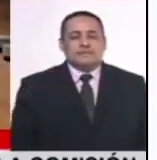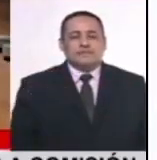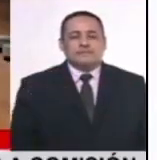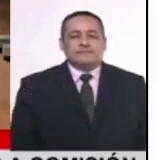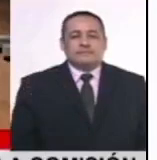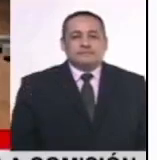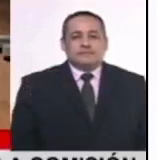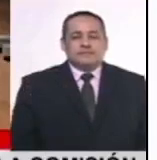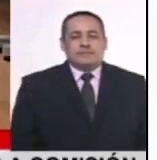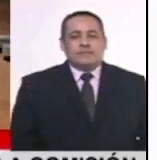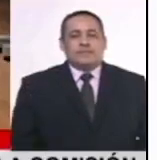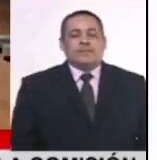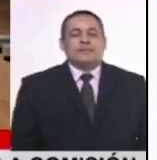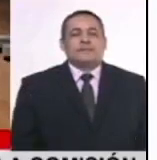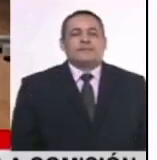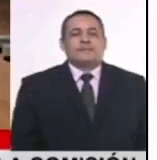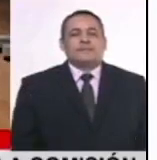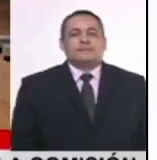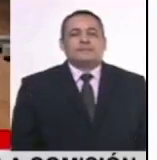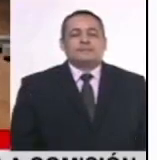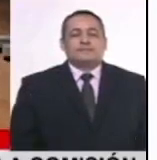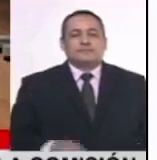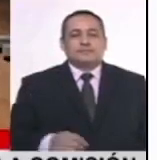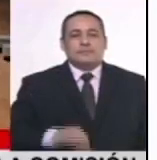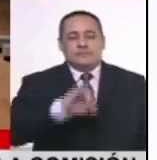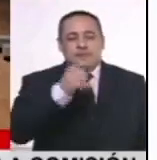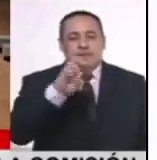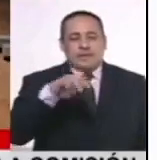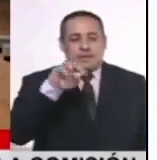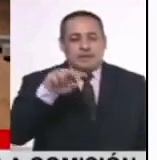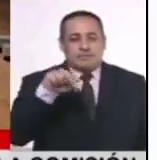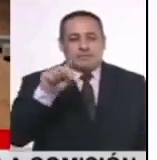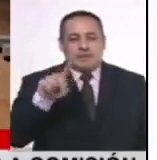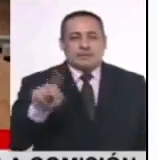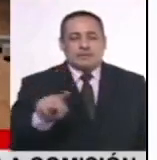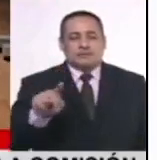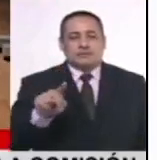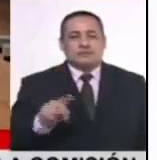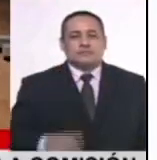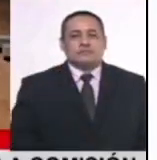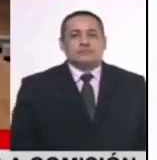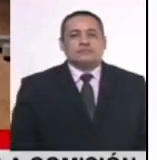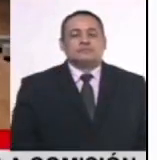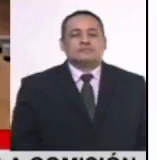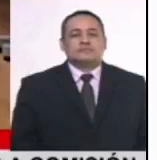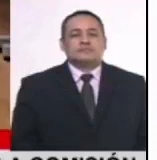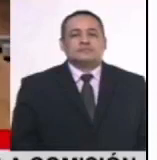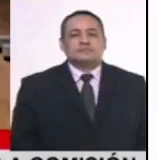Flores Ruiz, sí. Jiménez Heredia.